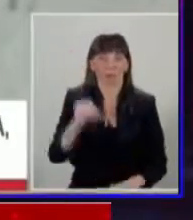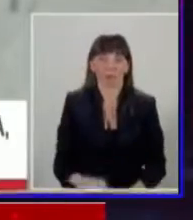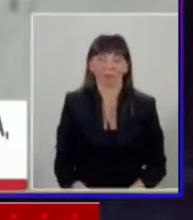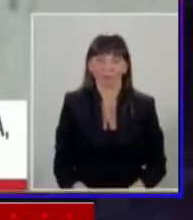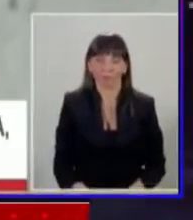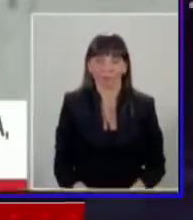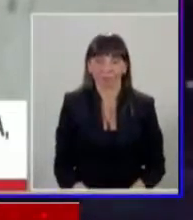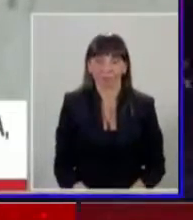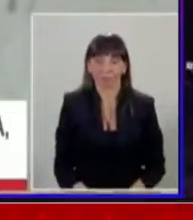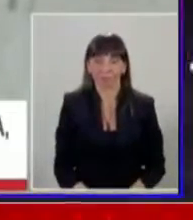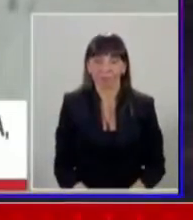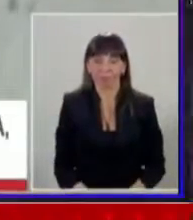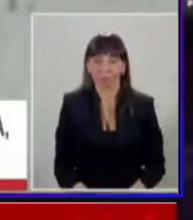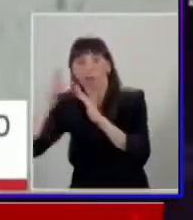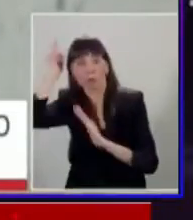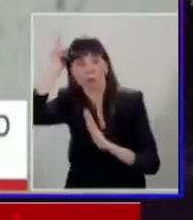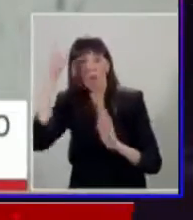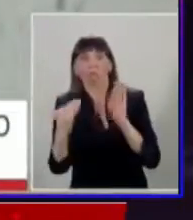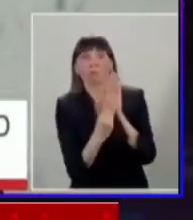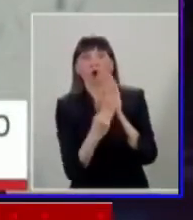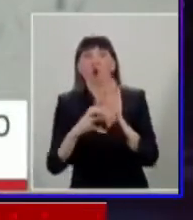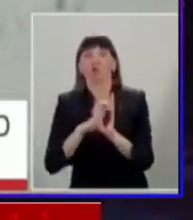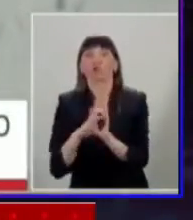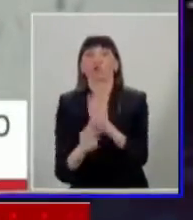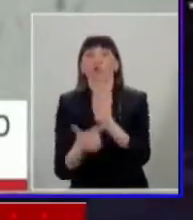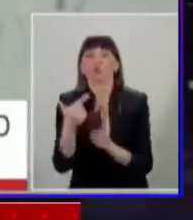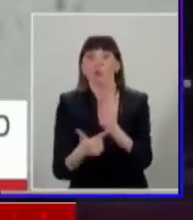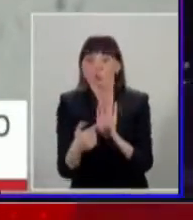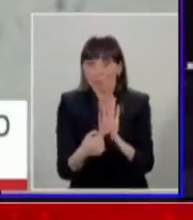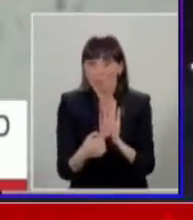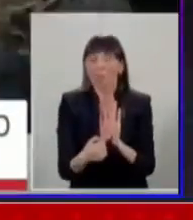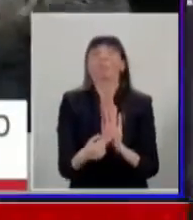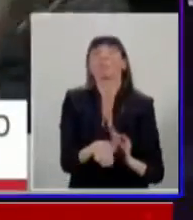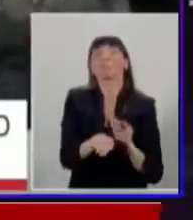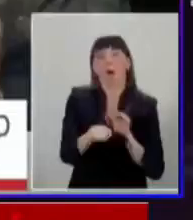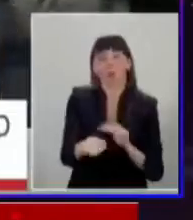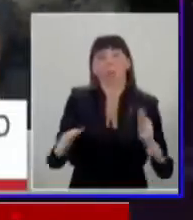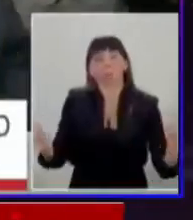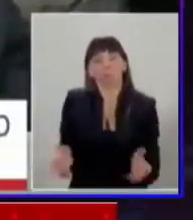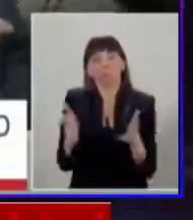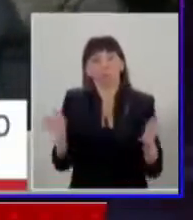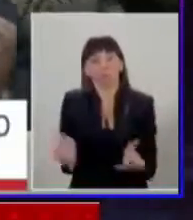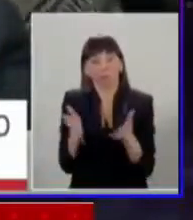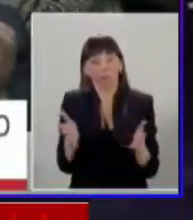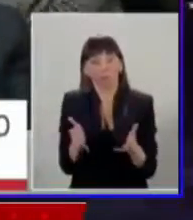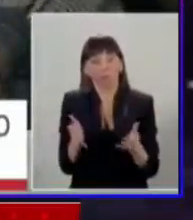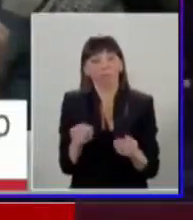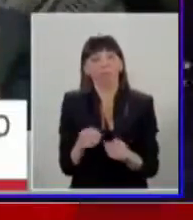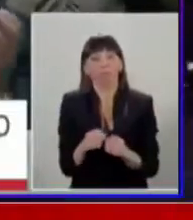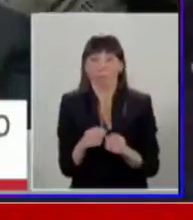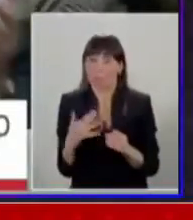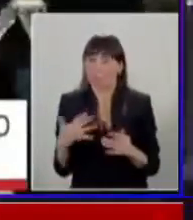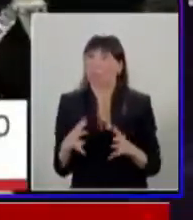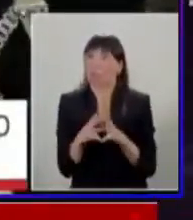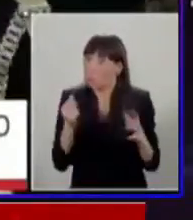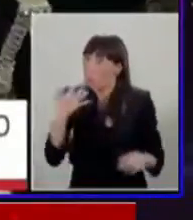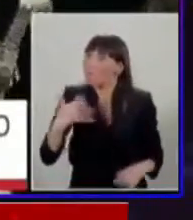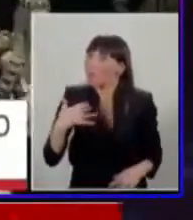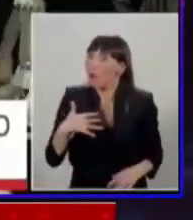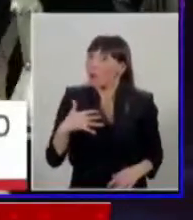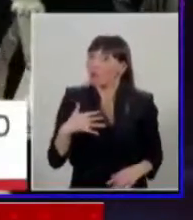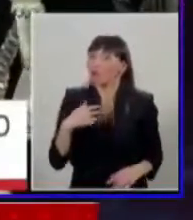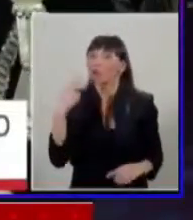para crear mucho más la cuna para insertar a la mujer al trabajo también se habló de cómo se van a llevar grandes proyectos para de